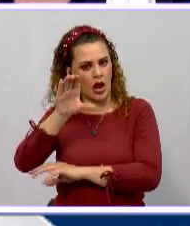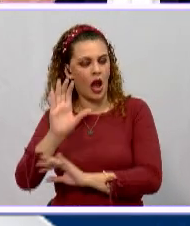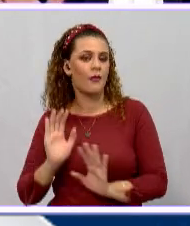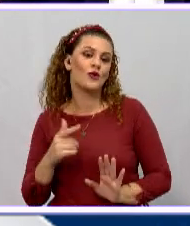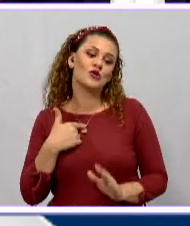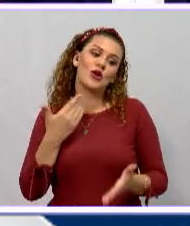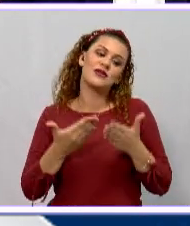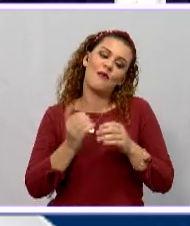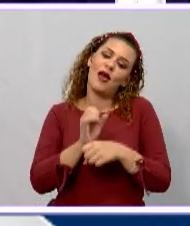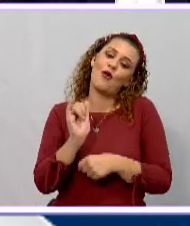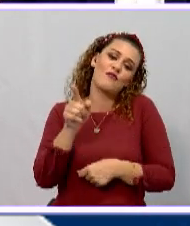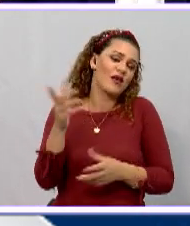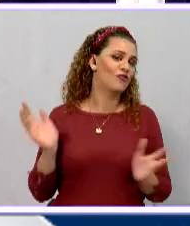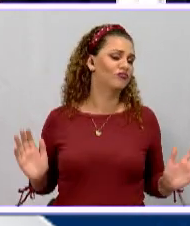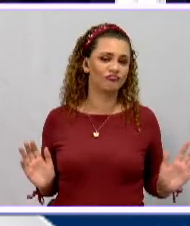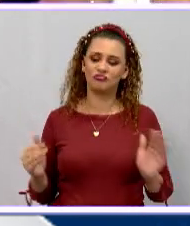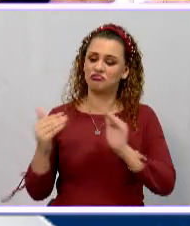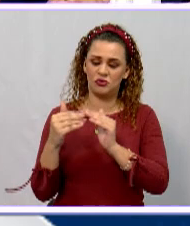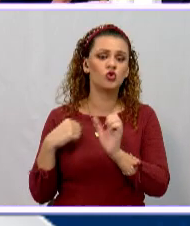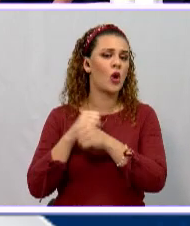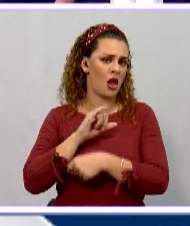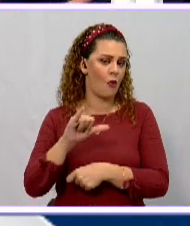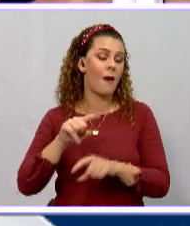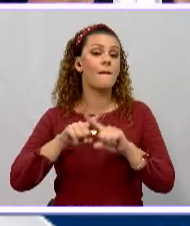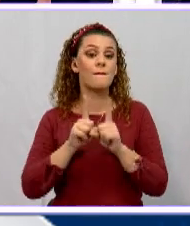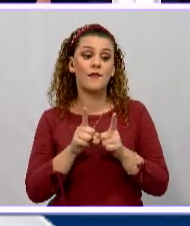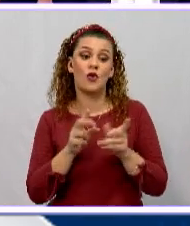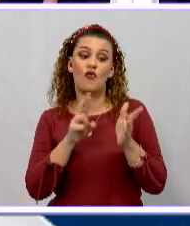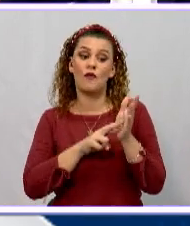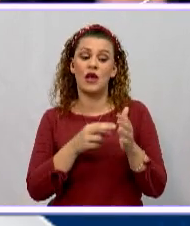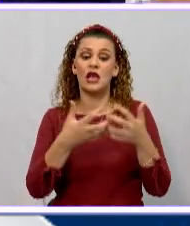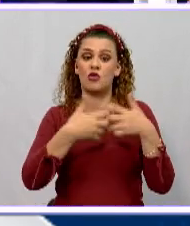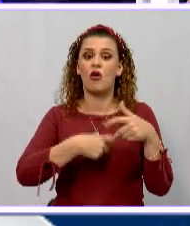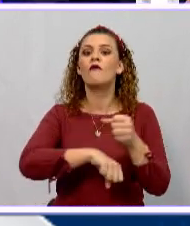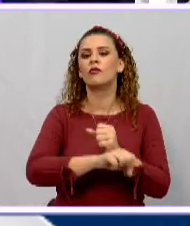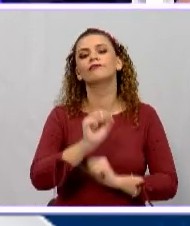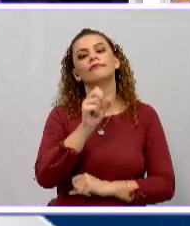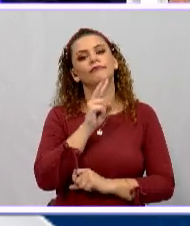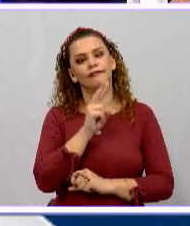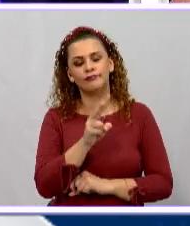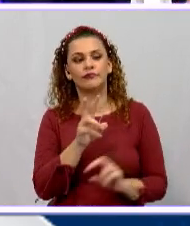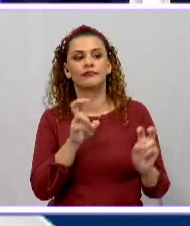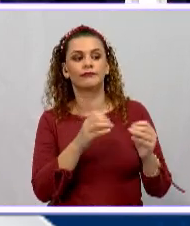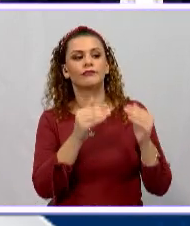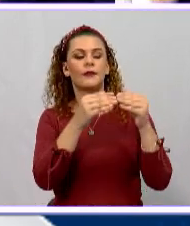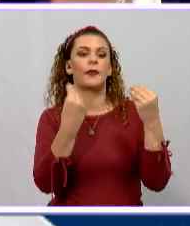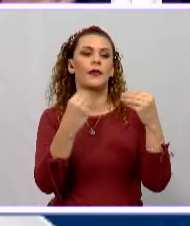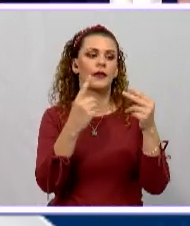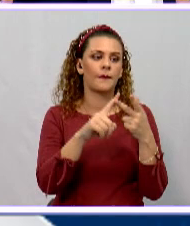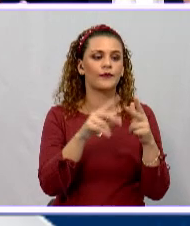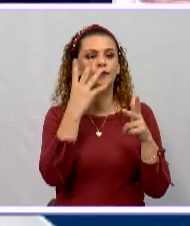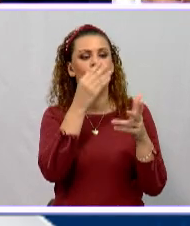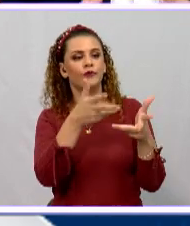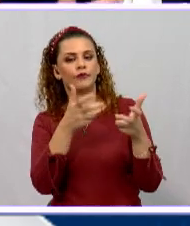probablemente haría lo mismo que está pero reitero en la industria futbolera es cierto a nivel mercado de mercadotecnia de